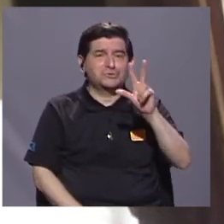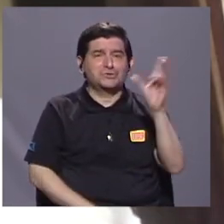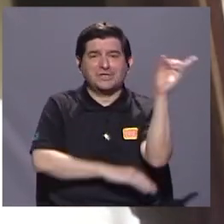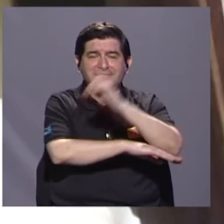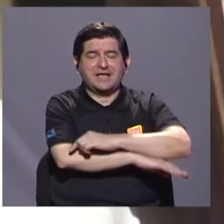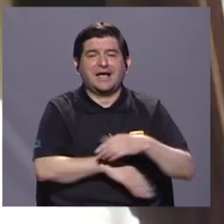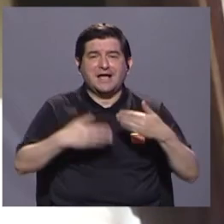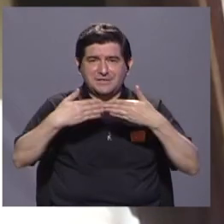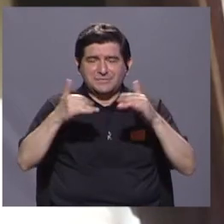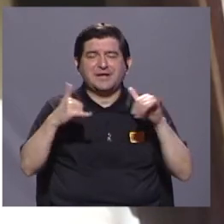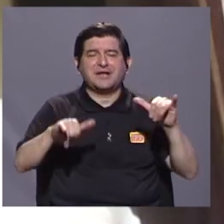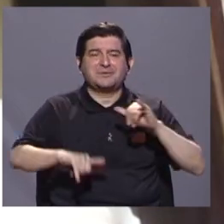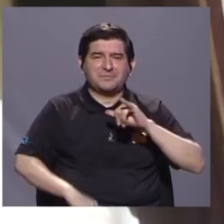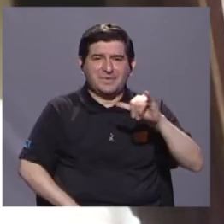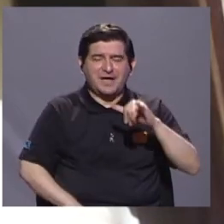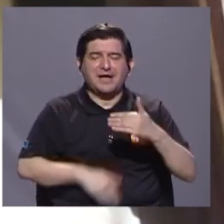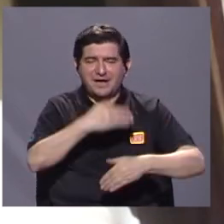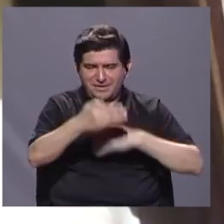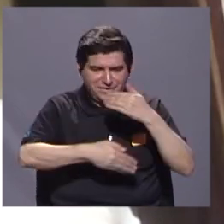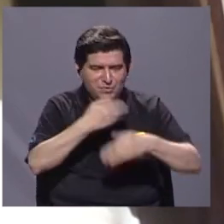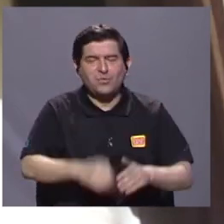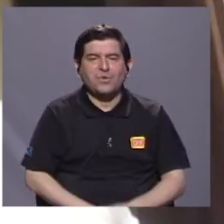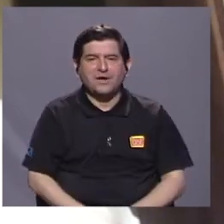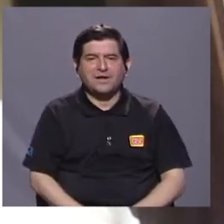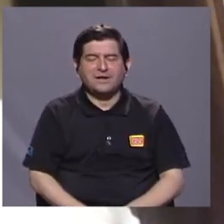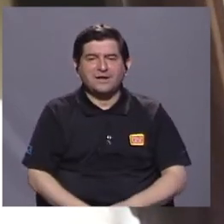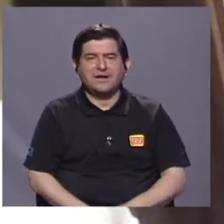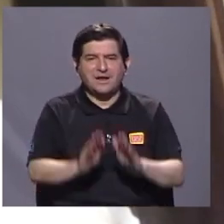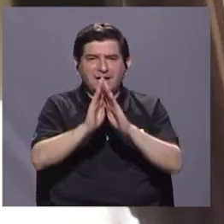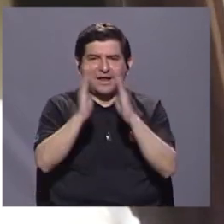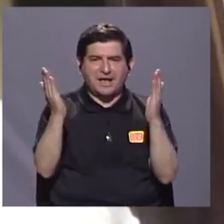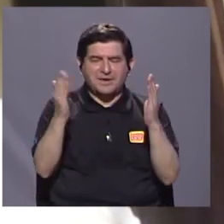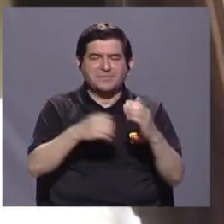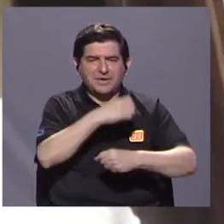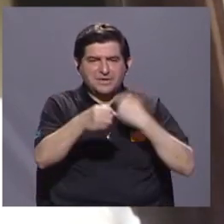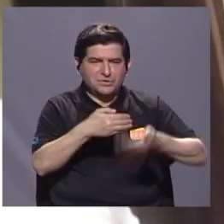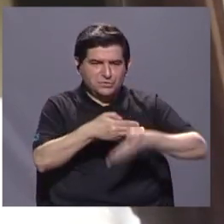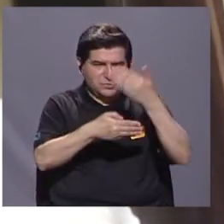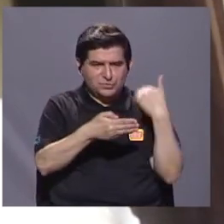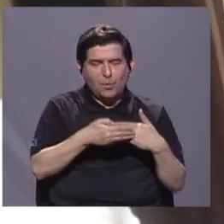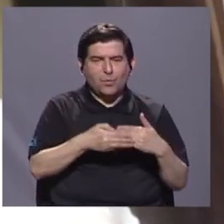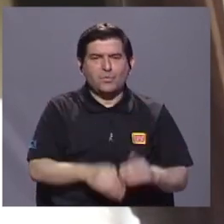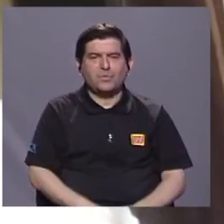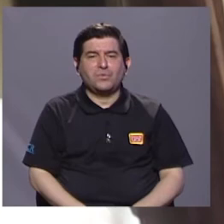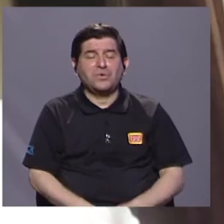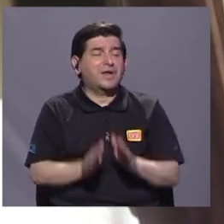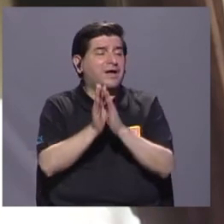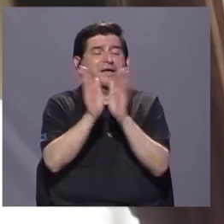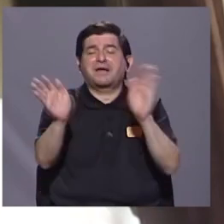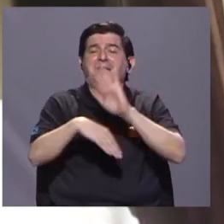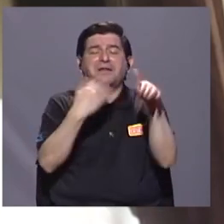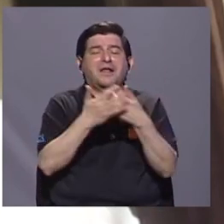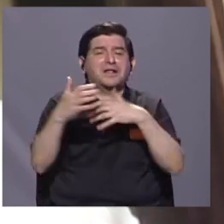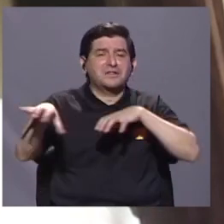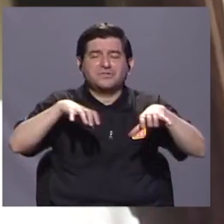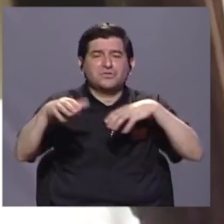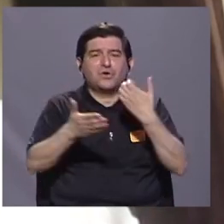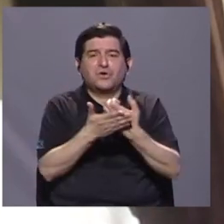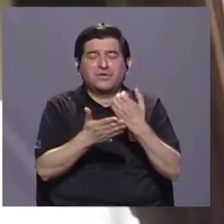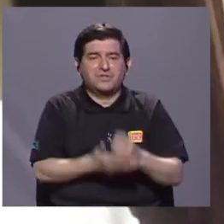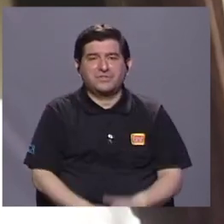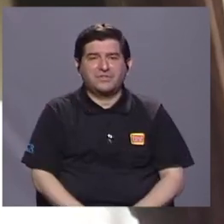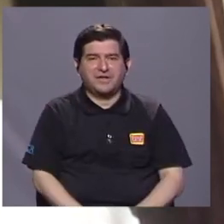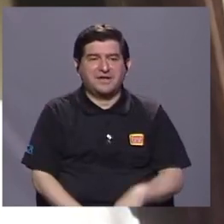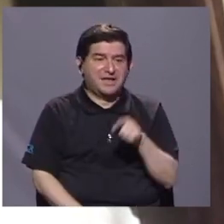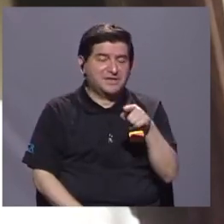Panamá ya pasó por esos mismos procesos, en donde hizo una apertura el año pasado muy general de toda la actividad económica y no le